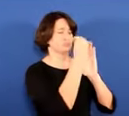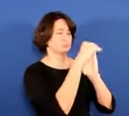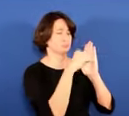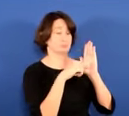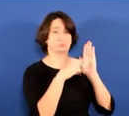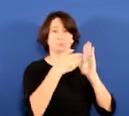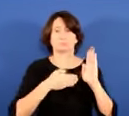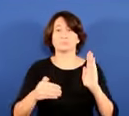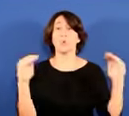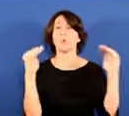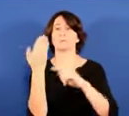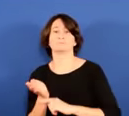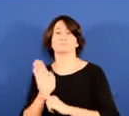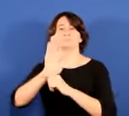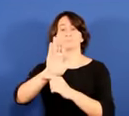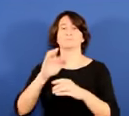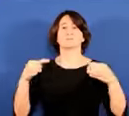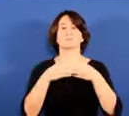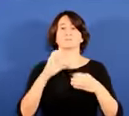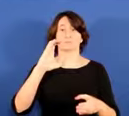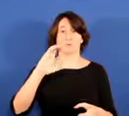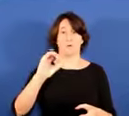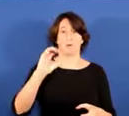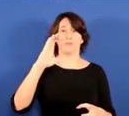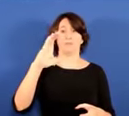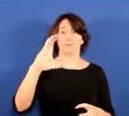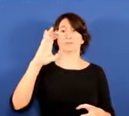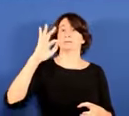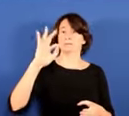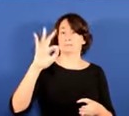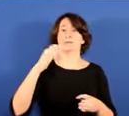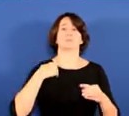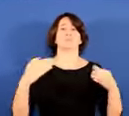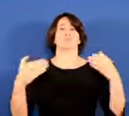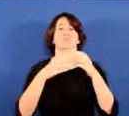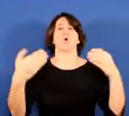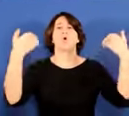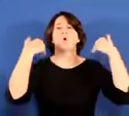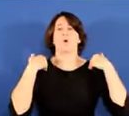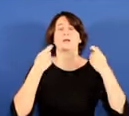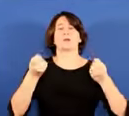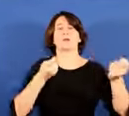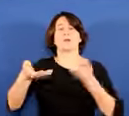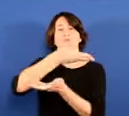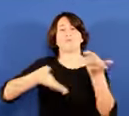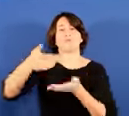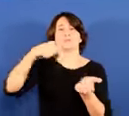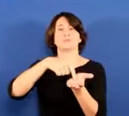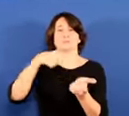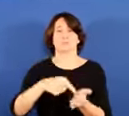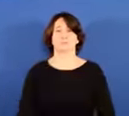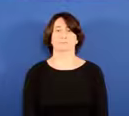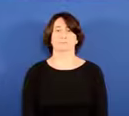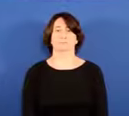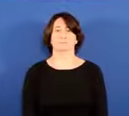en los últimos meses. El proyecto, que será llevado este jueves 15 de noviembre al seno del OCT, órgano de coordinación